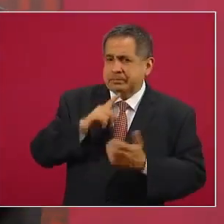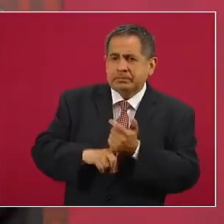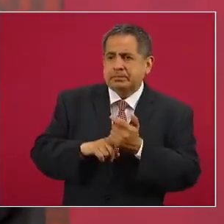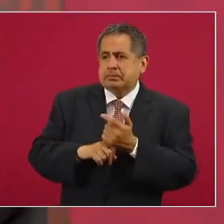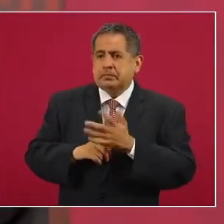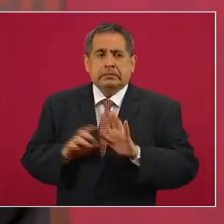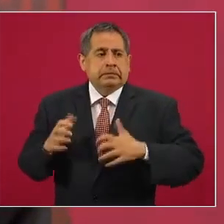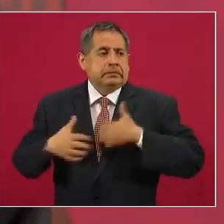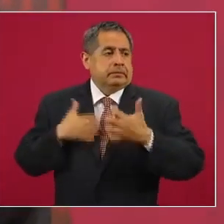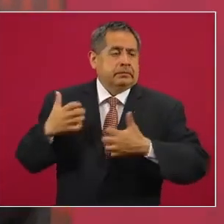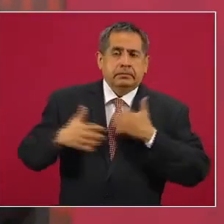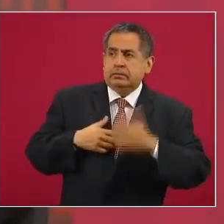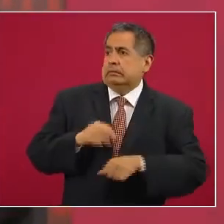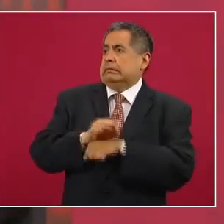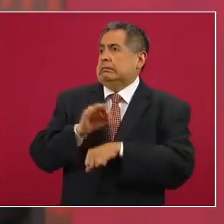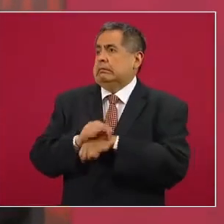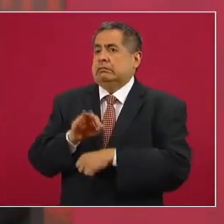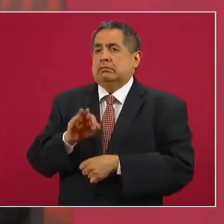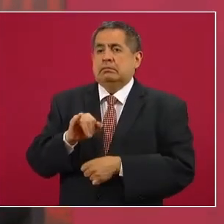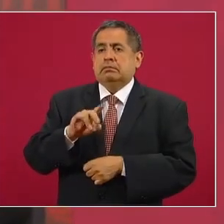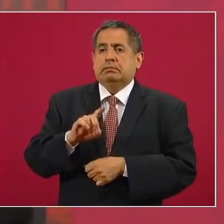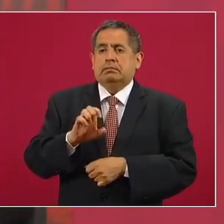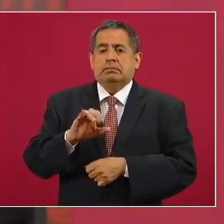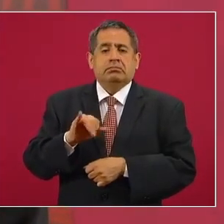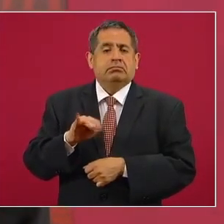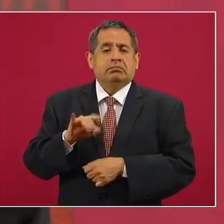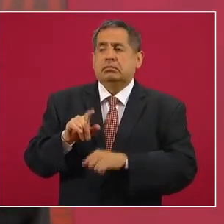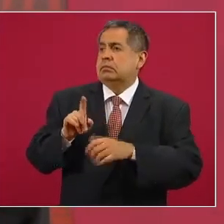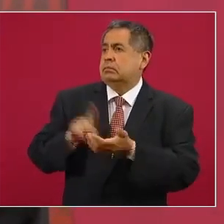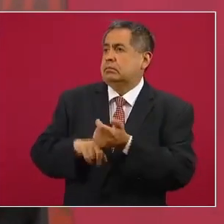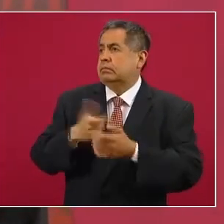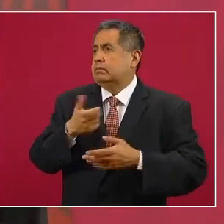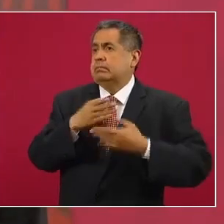se defiende este gobierno